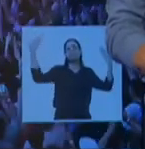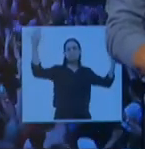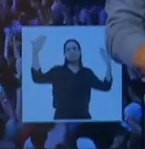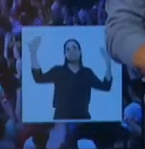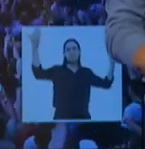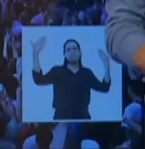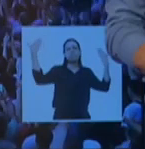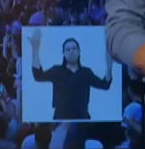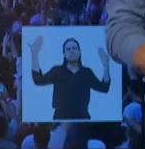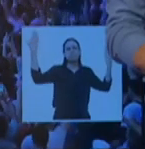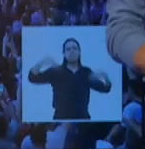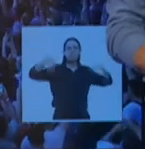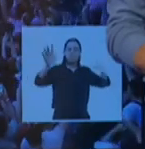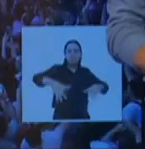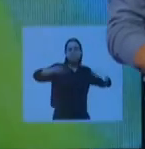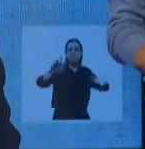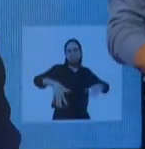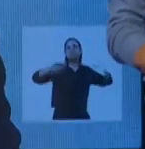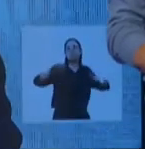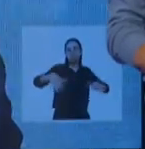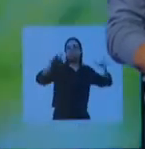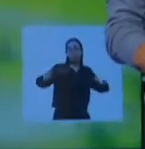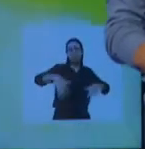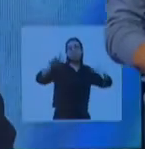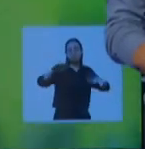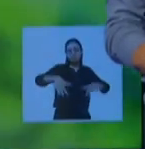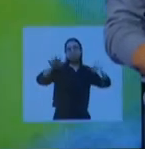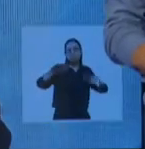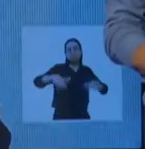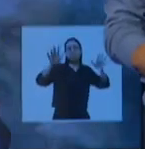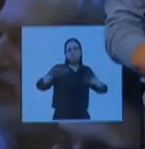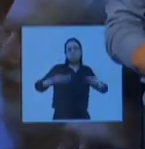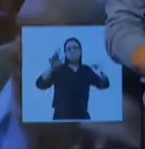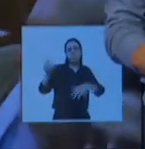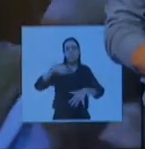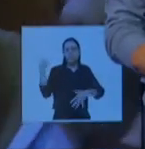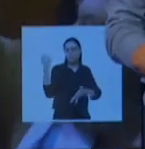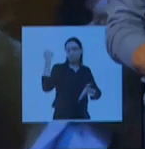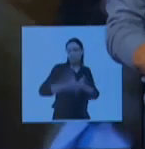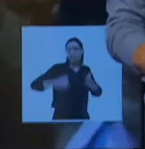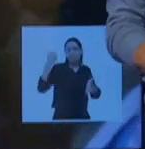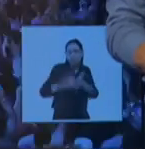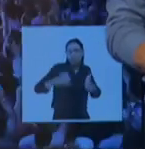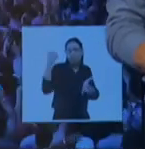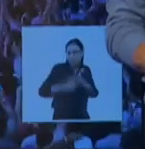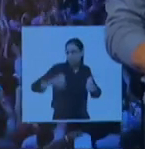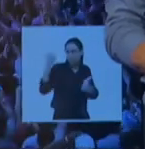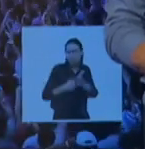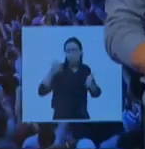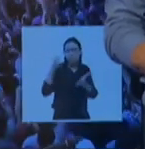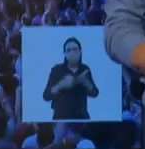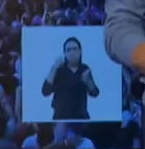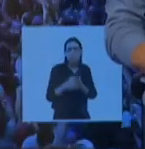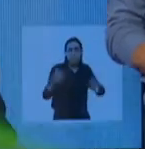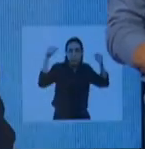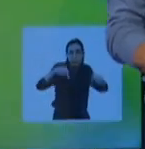juntos kirchnerismo, ¿no? Parecía un discurso de Patricia Bullrich y no de Javier Milei. Entonces me parece que tal vez un guiño apresurado sí tiene que